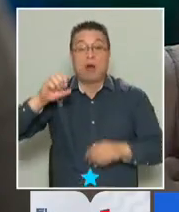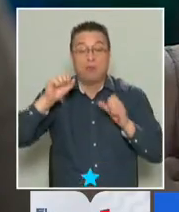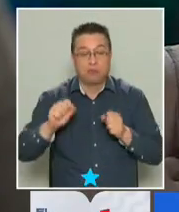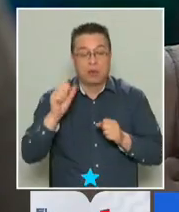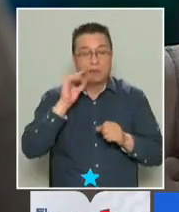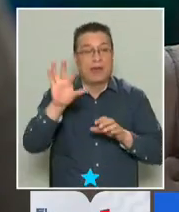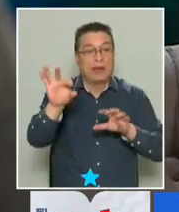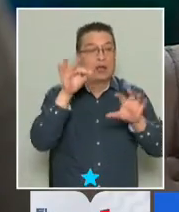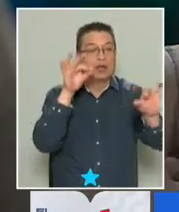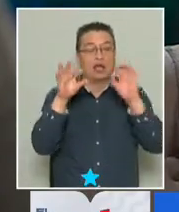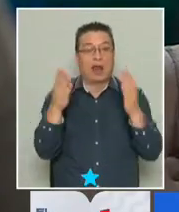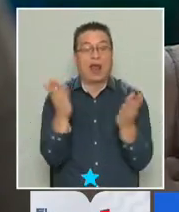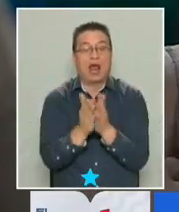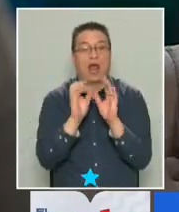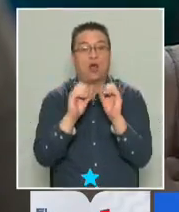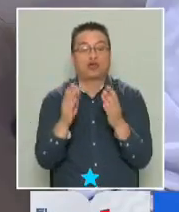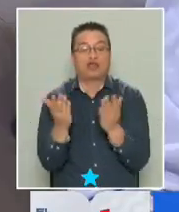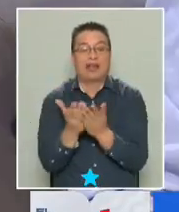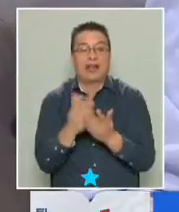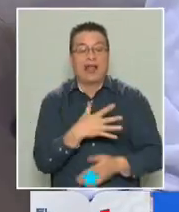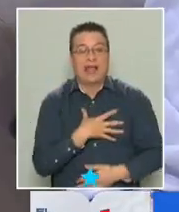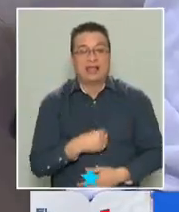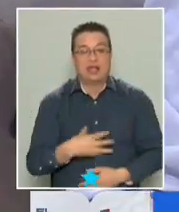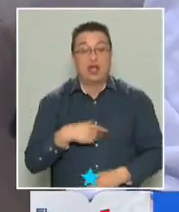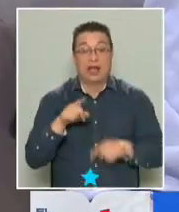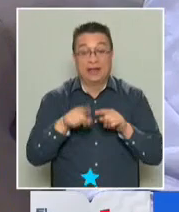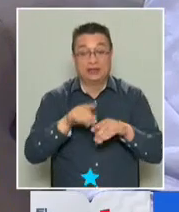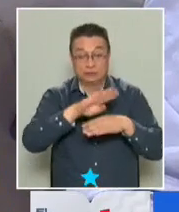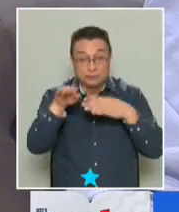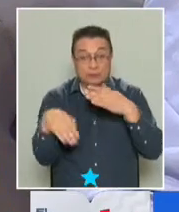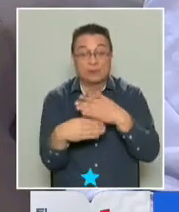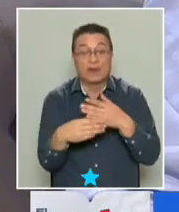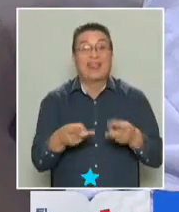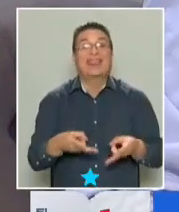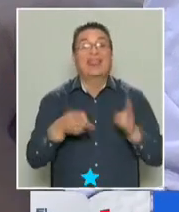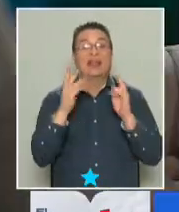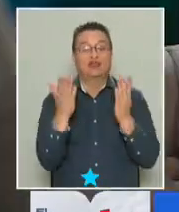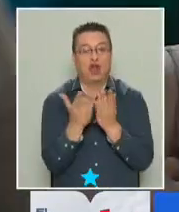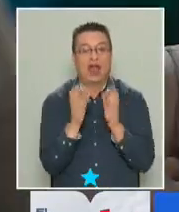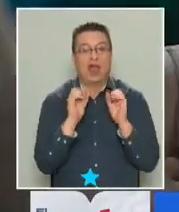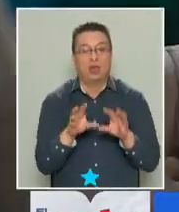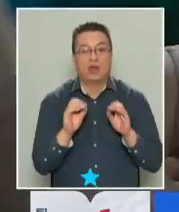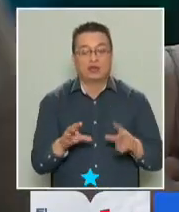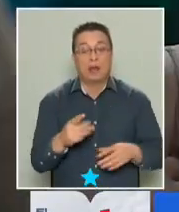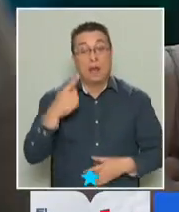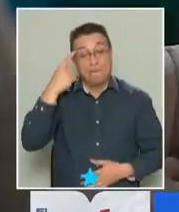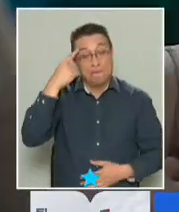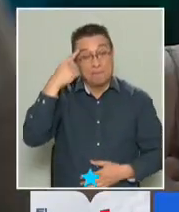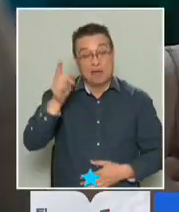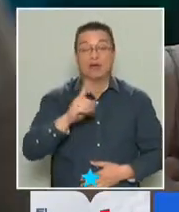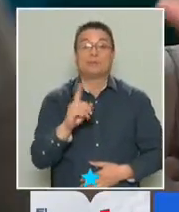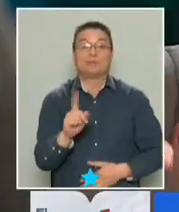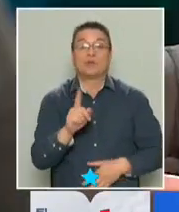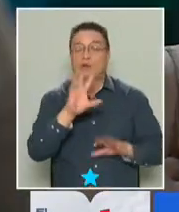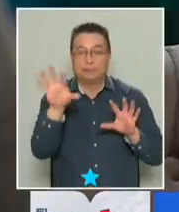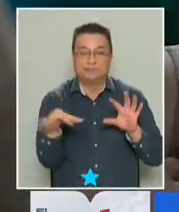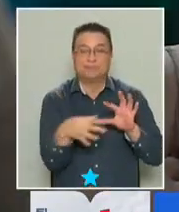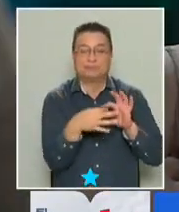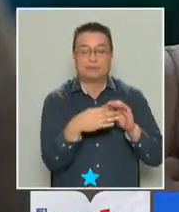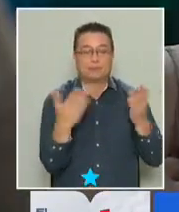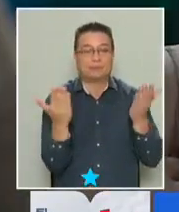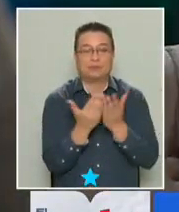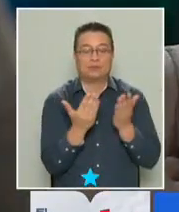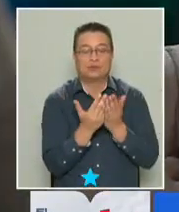escoger la educación para sus hijos y esto complementa el derecho a la educación pero no obsta entonces aquellas colegios particulares